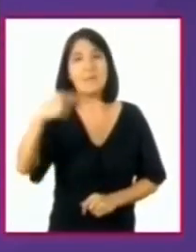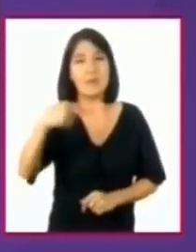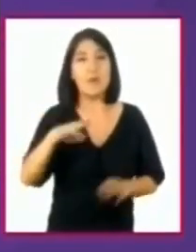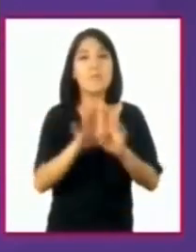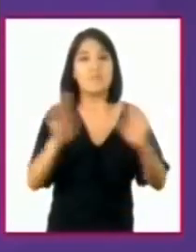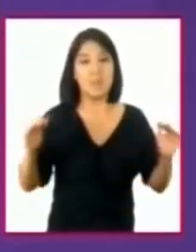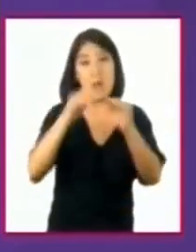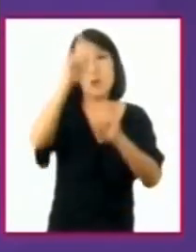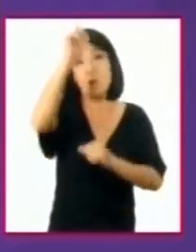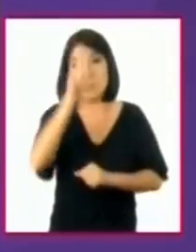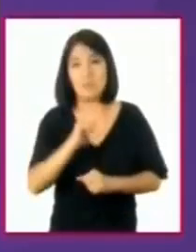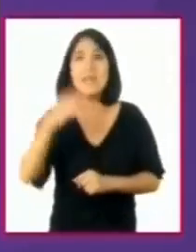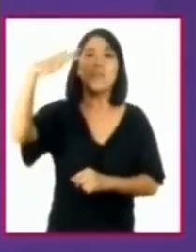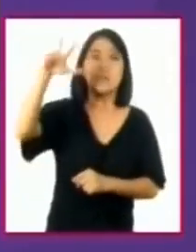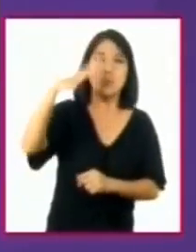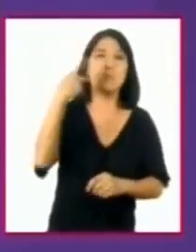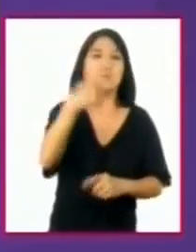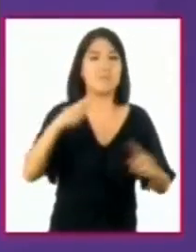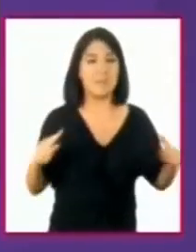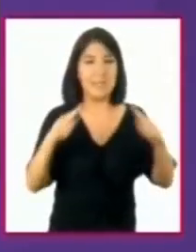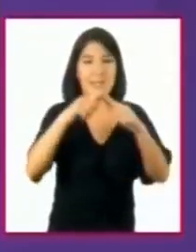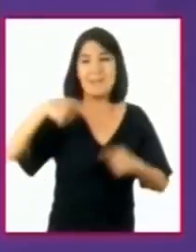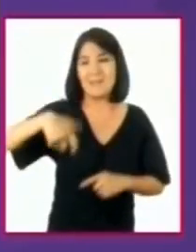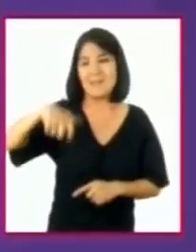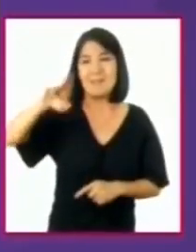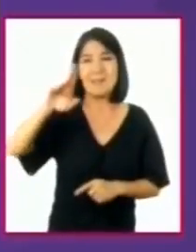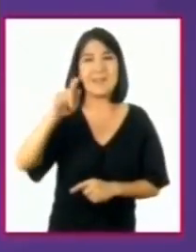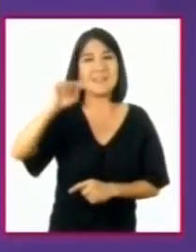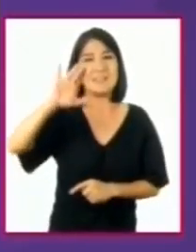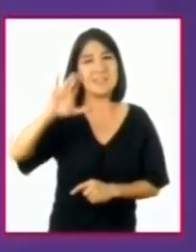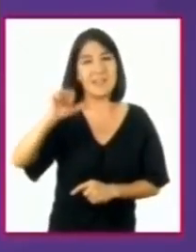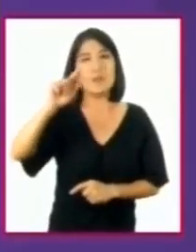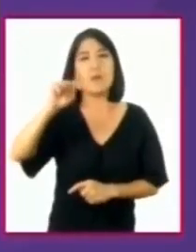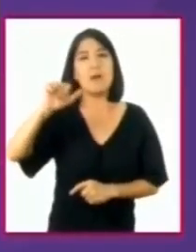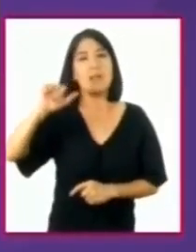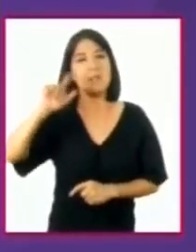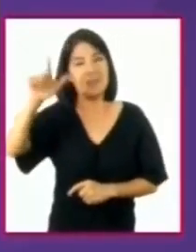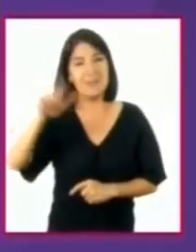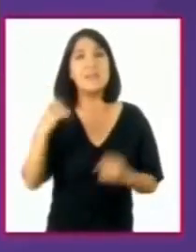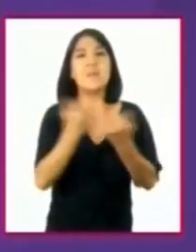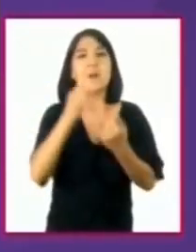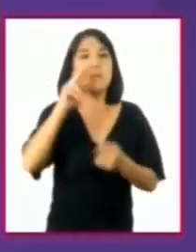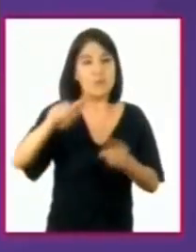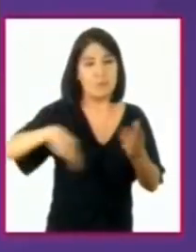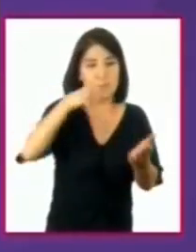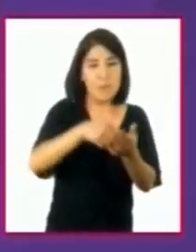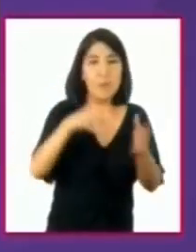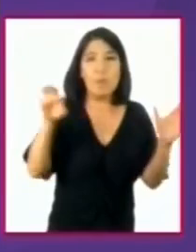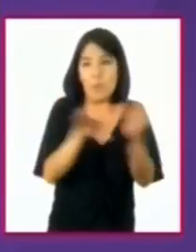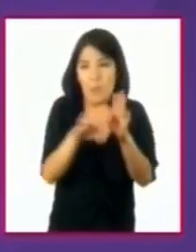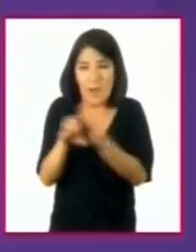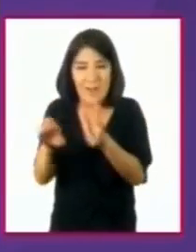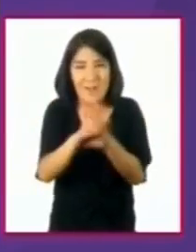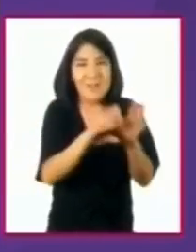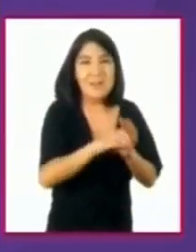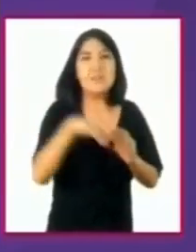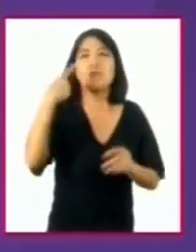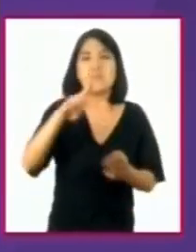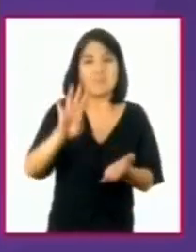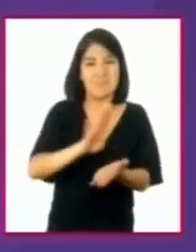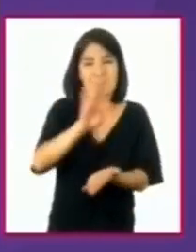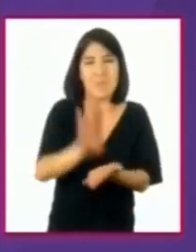Sol, así como del Templo de Quetzalcóatl. Contaba con conjuntos habitacionales y barrios